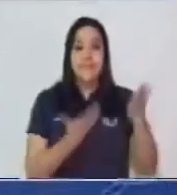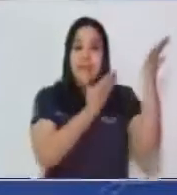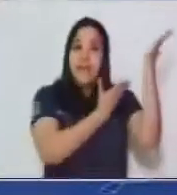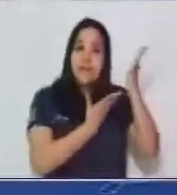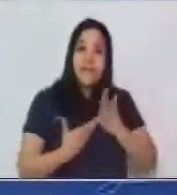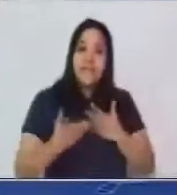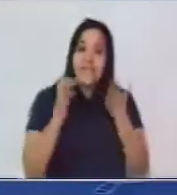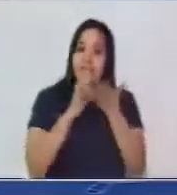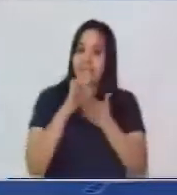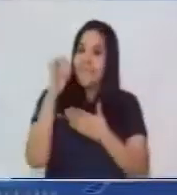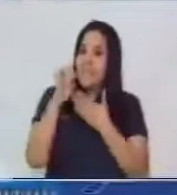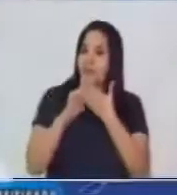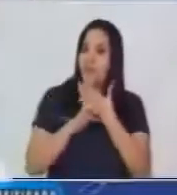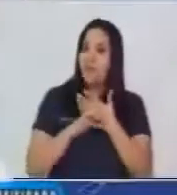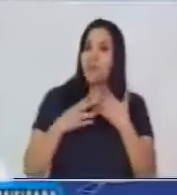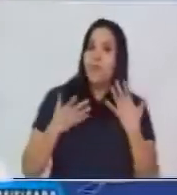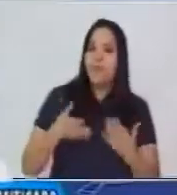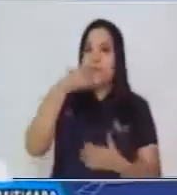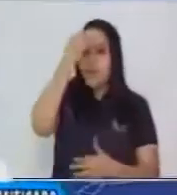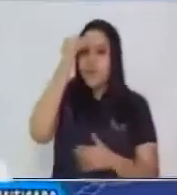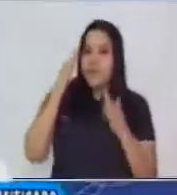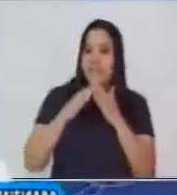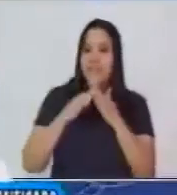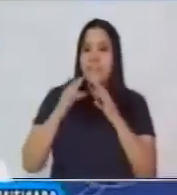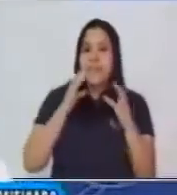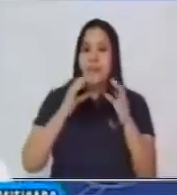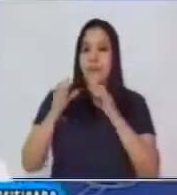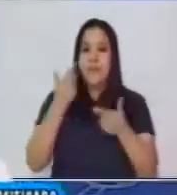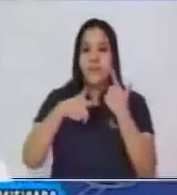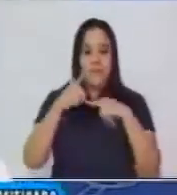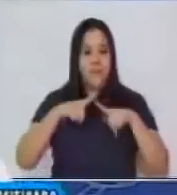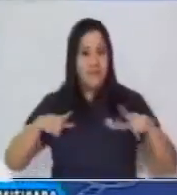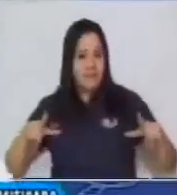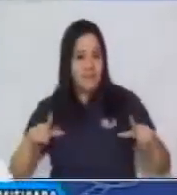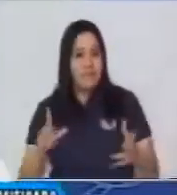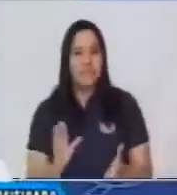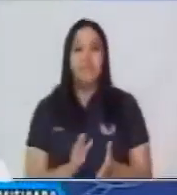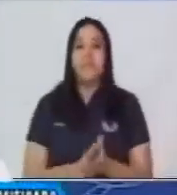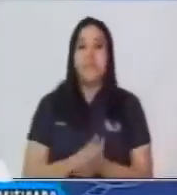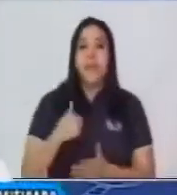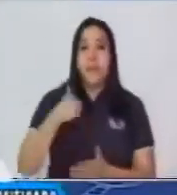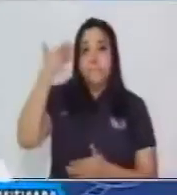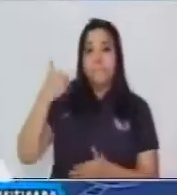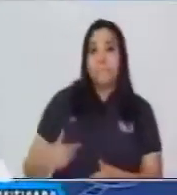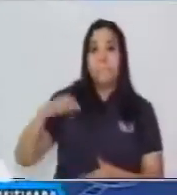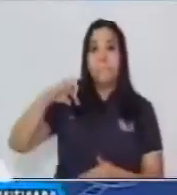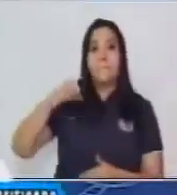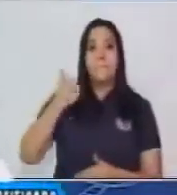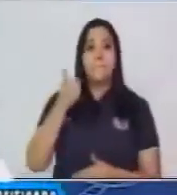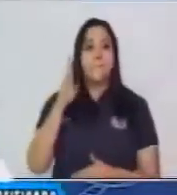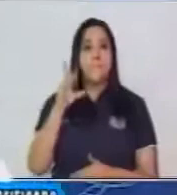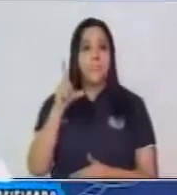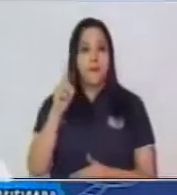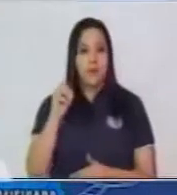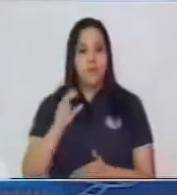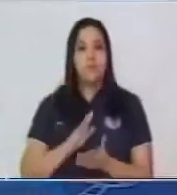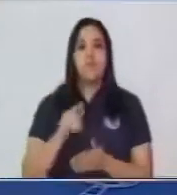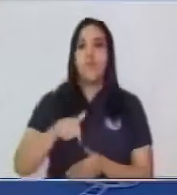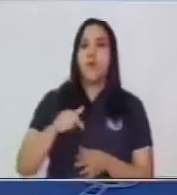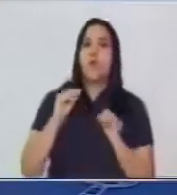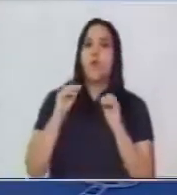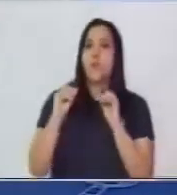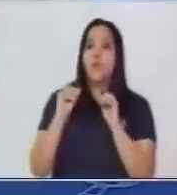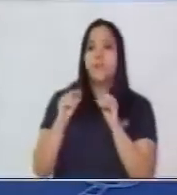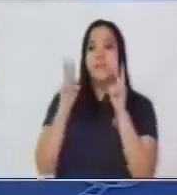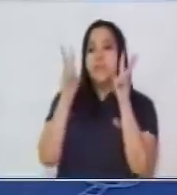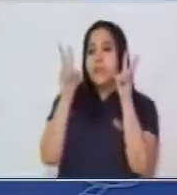Bienvenido al segmento de comunicación y lenguaje de primero básico del programa Aprendo en Casa. Soy Pablo Salvatierra y en esta oportunidad desarrollaré